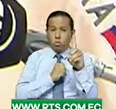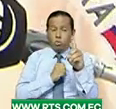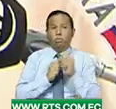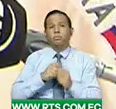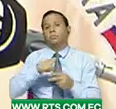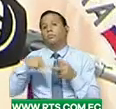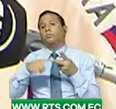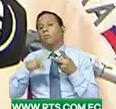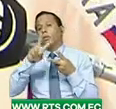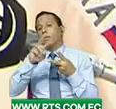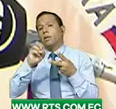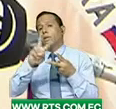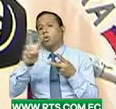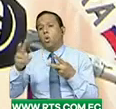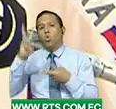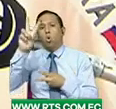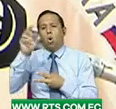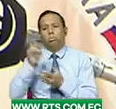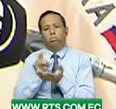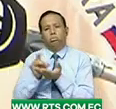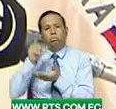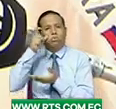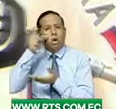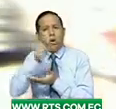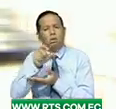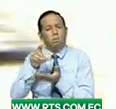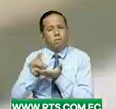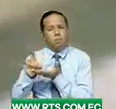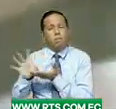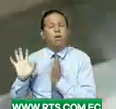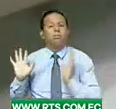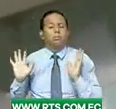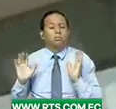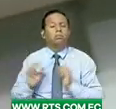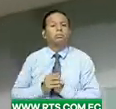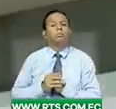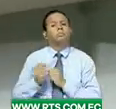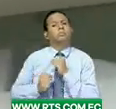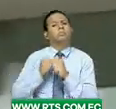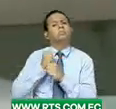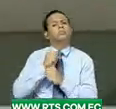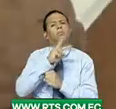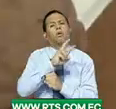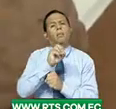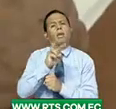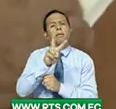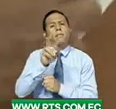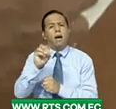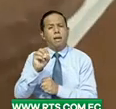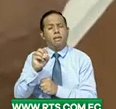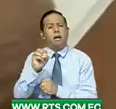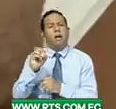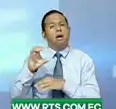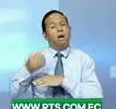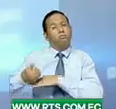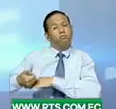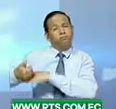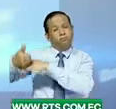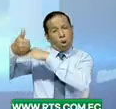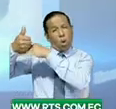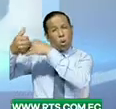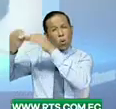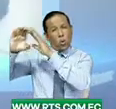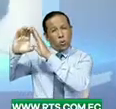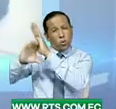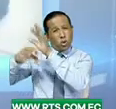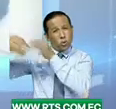año 2022, de 171 fiscales en la provincia. En 2020, la Corte Constitucional dispuso que en los